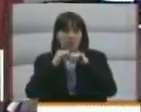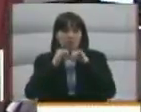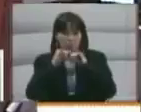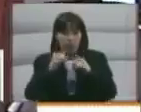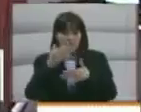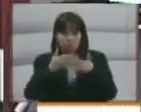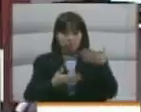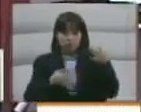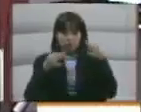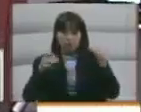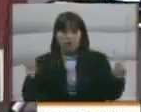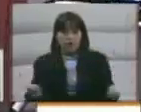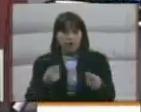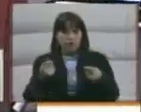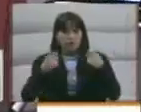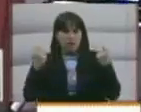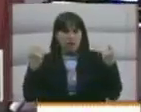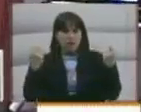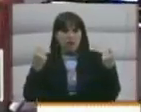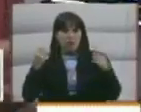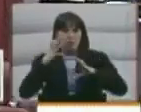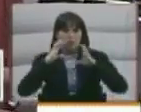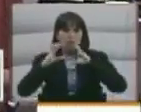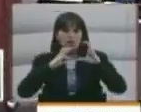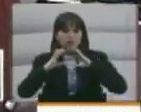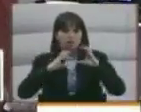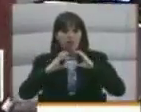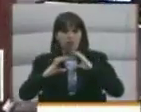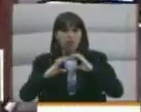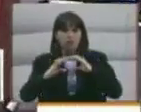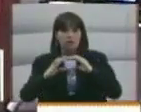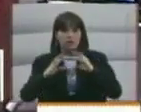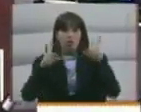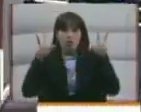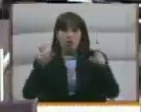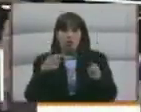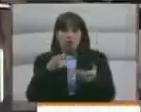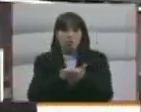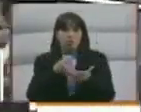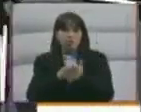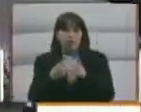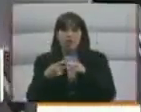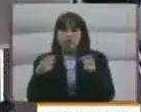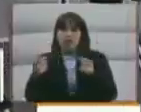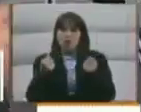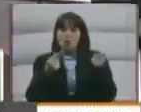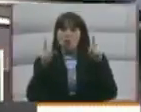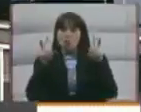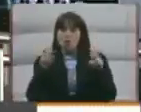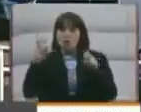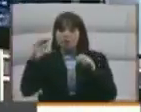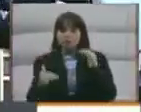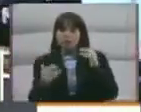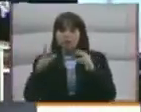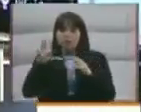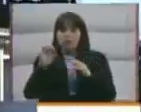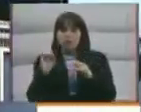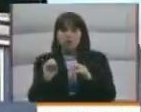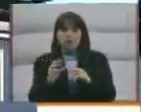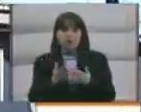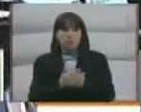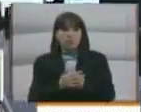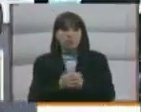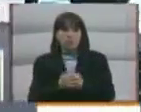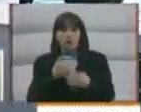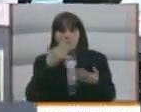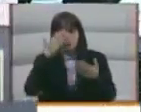con la campaña comunicacional en torno al nuevo cono monetario, al nuevo cono. Saludos desde el Tigre por aquí.